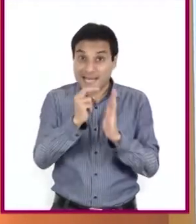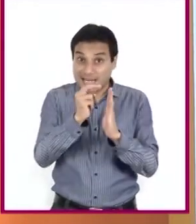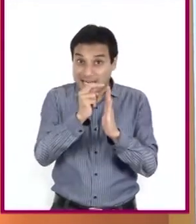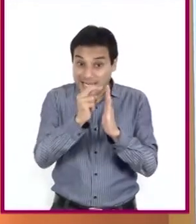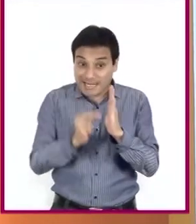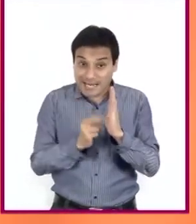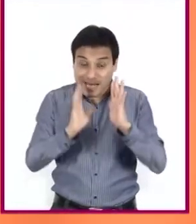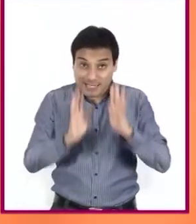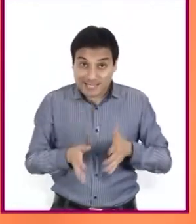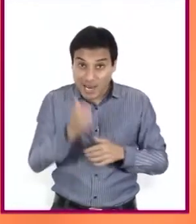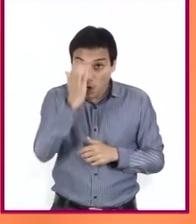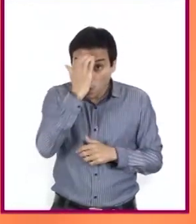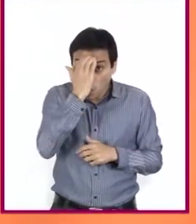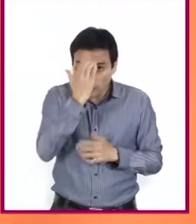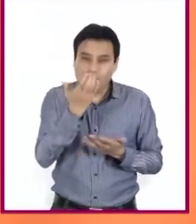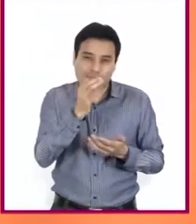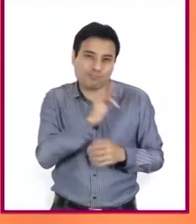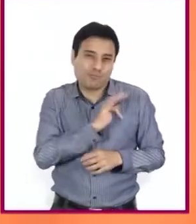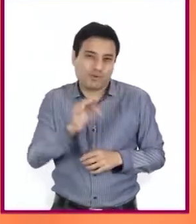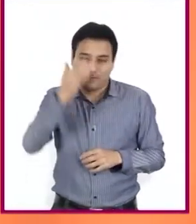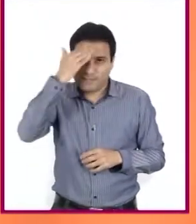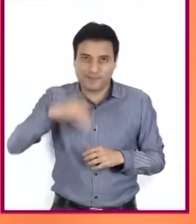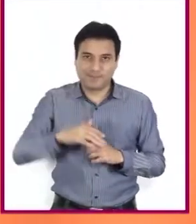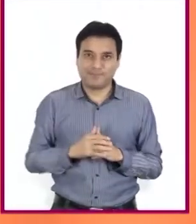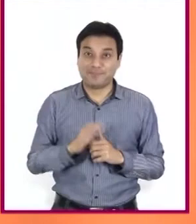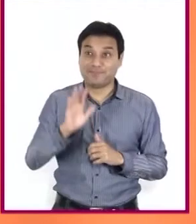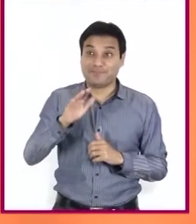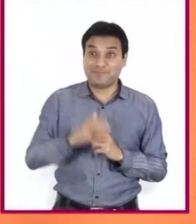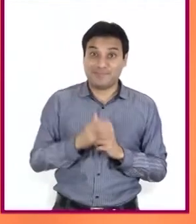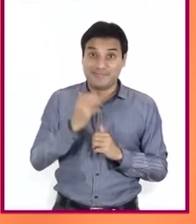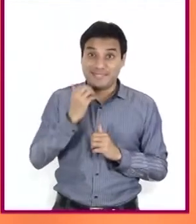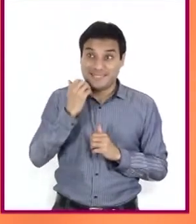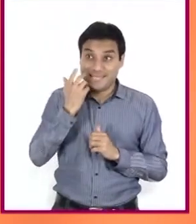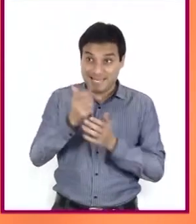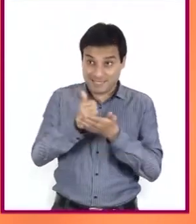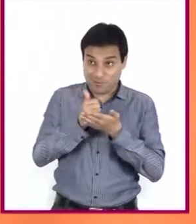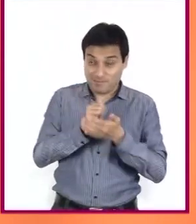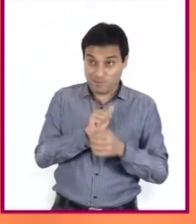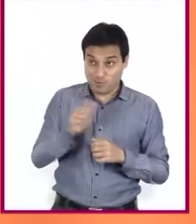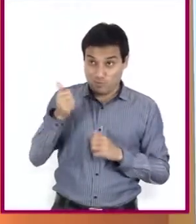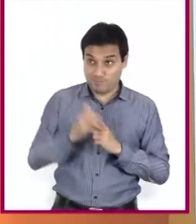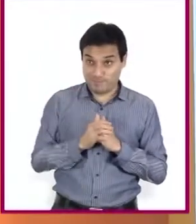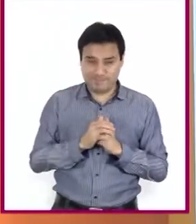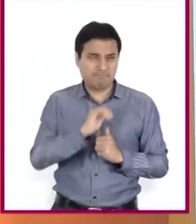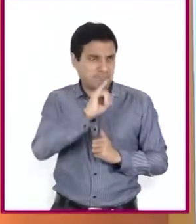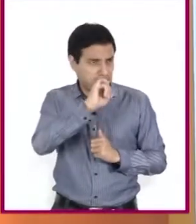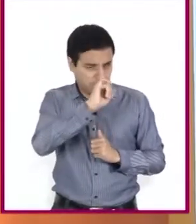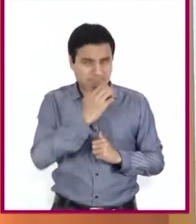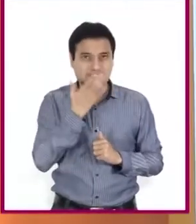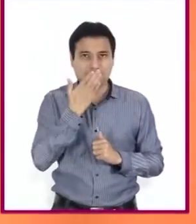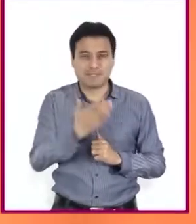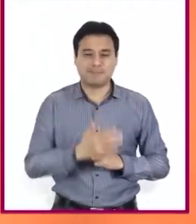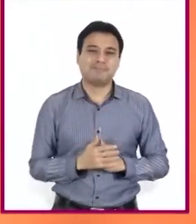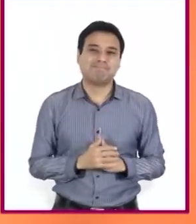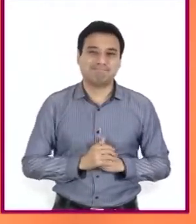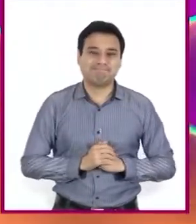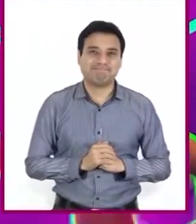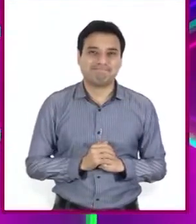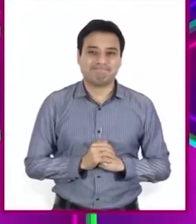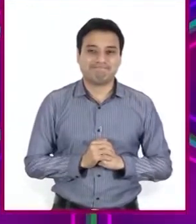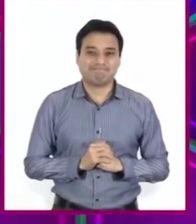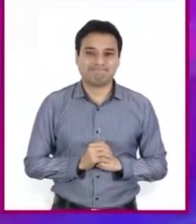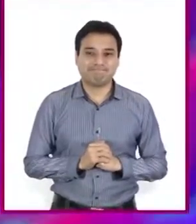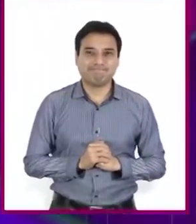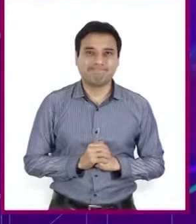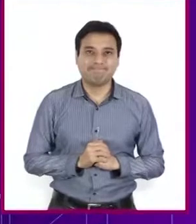la sucesión. Leslie, ¿te gustaría resolver otra sucesión? Me parece muy bien, maestra Isabel.